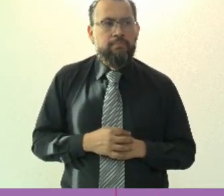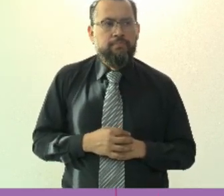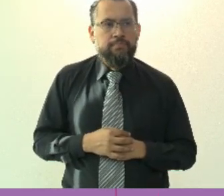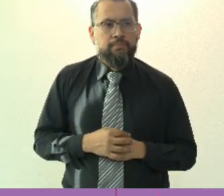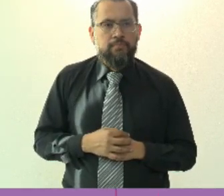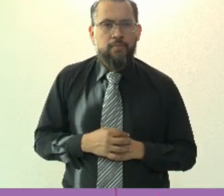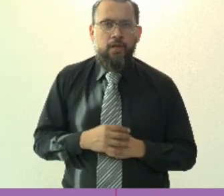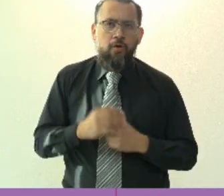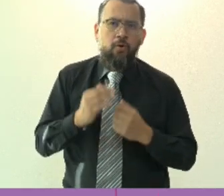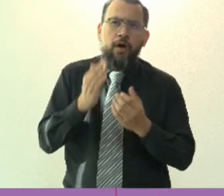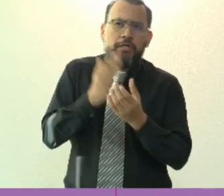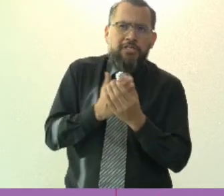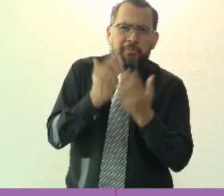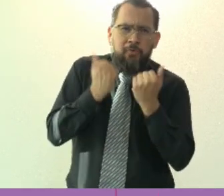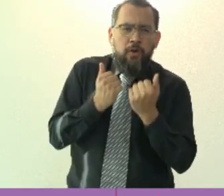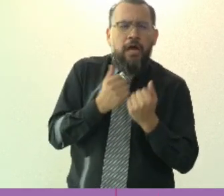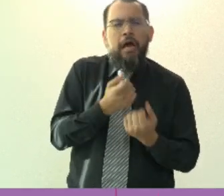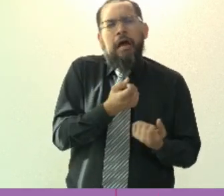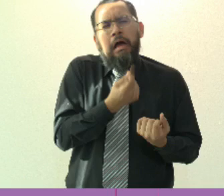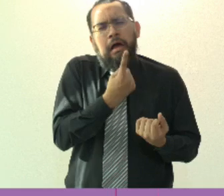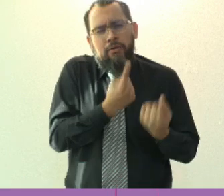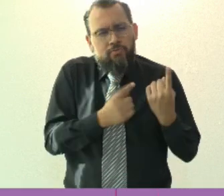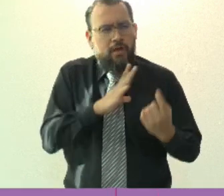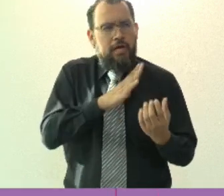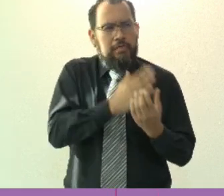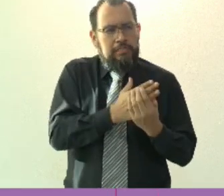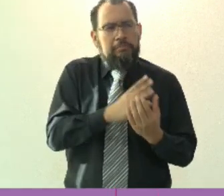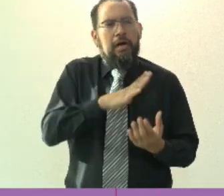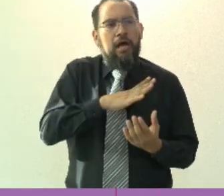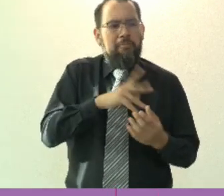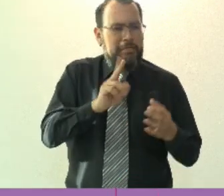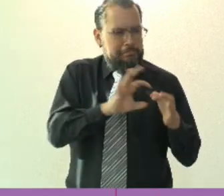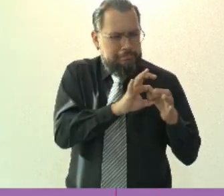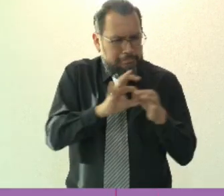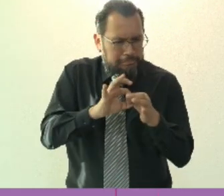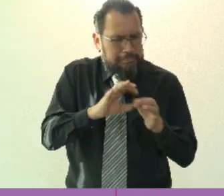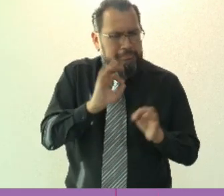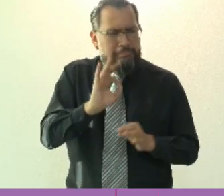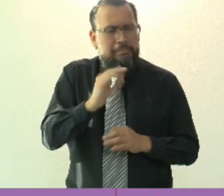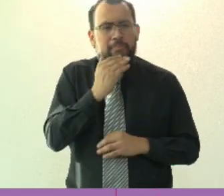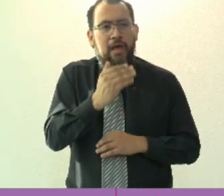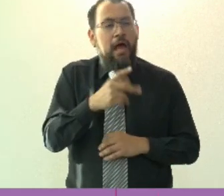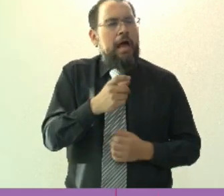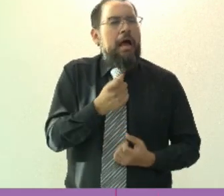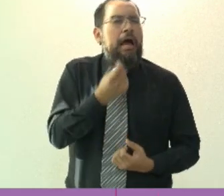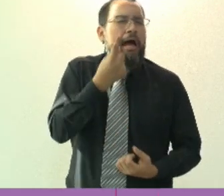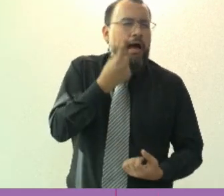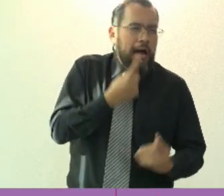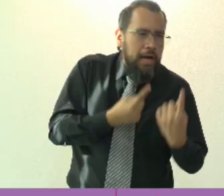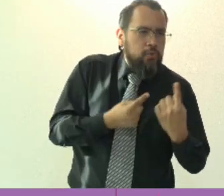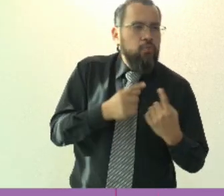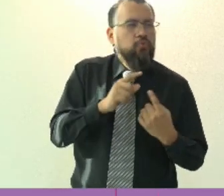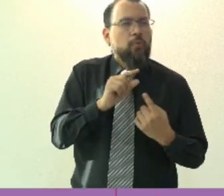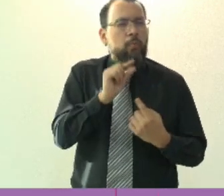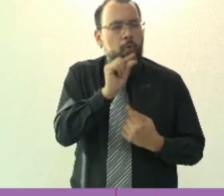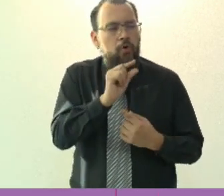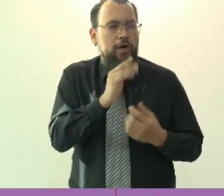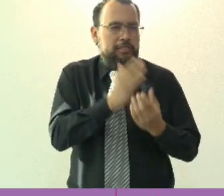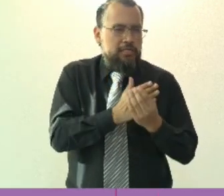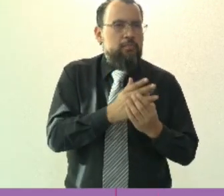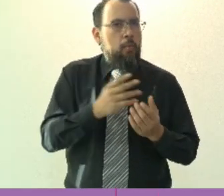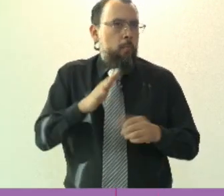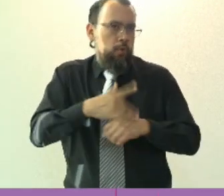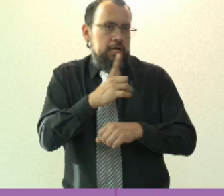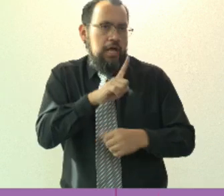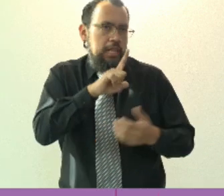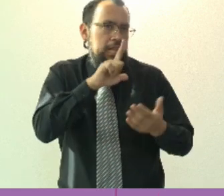Y esos no hay archivos, y los poquitos que había no coincidían entre sí. Lo poquito que lograbas ya empezar a jalar con la ley de transparencia,